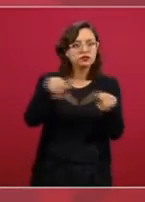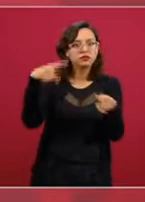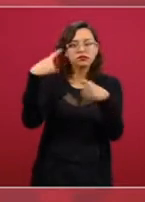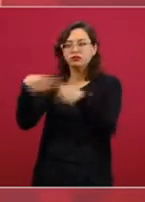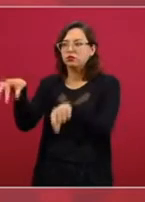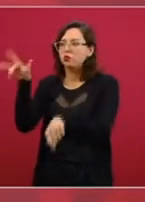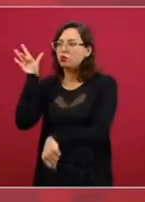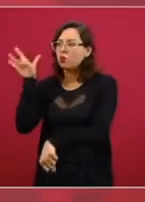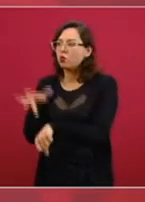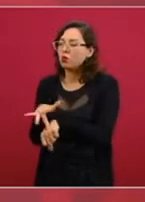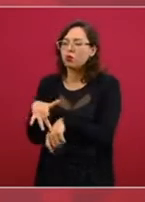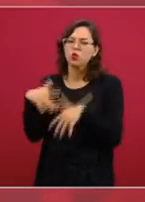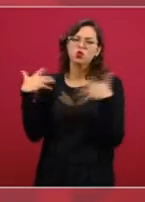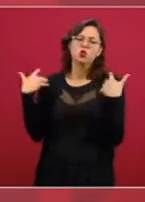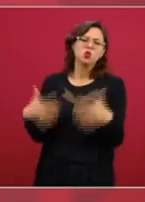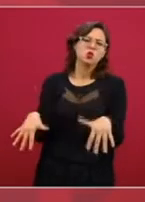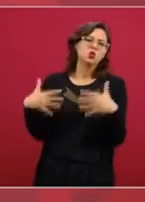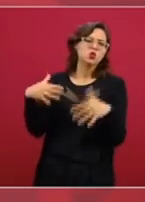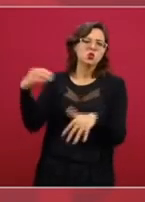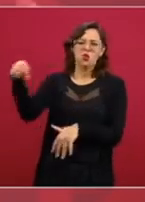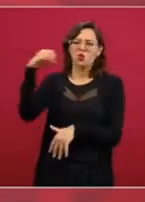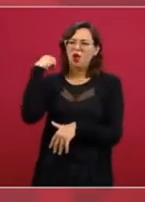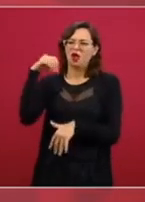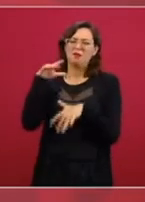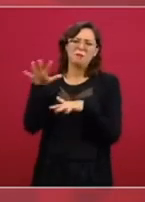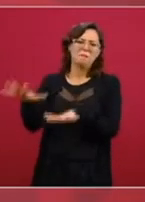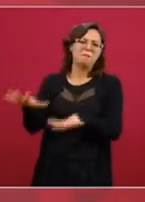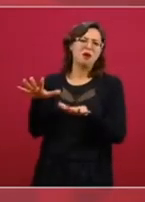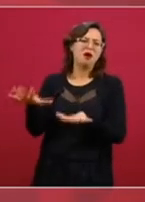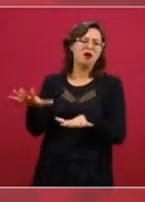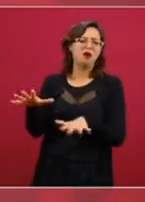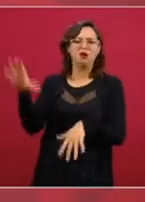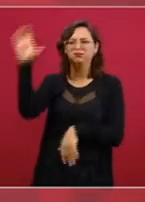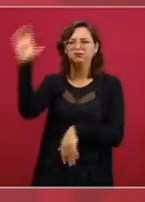Es de los pueblos con más cultura en el mundo.